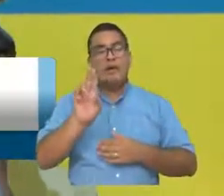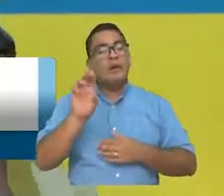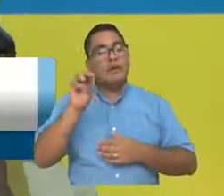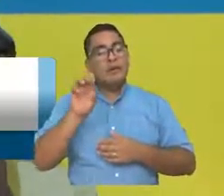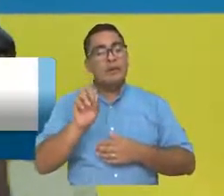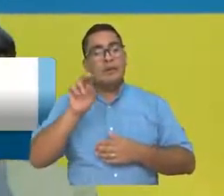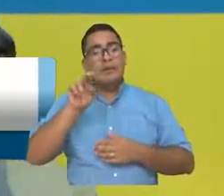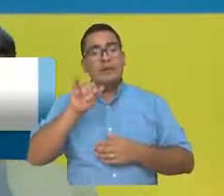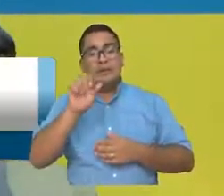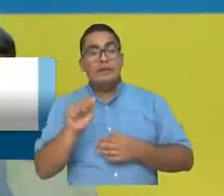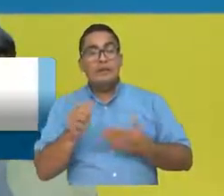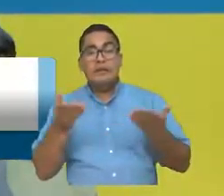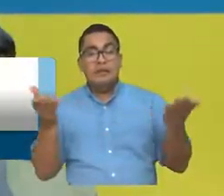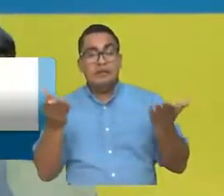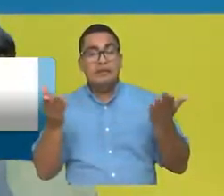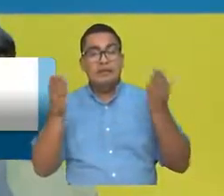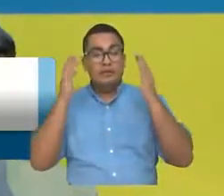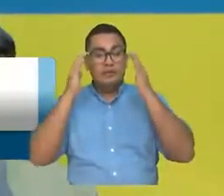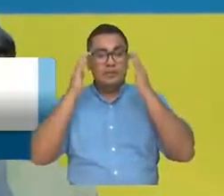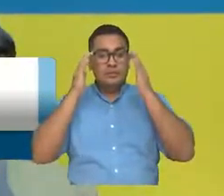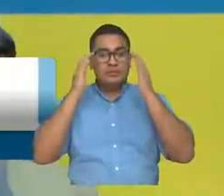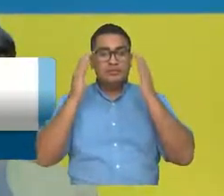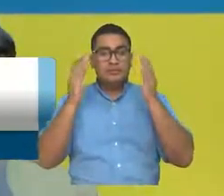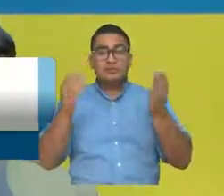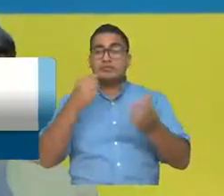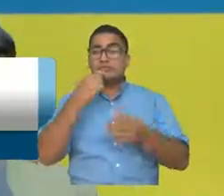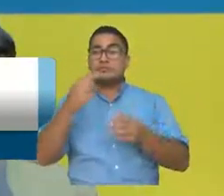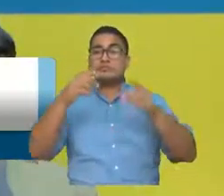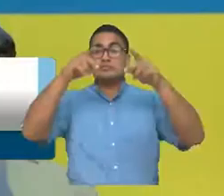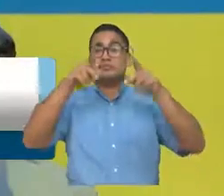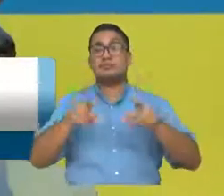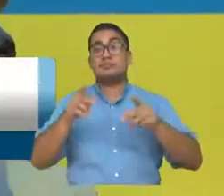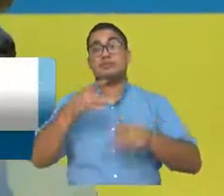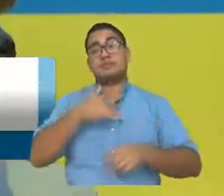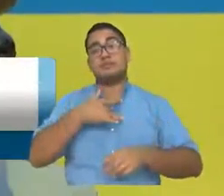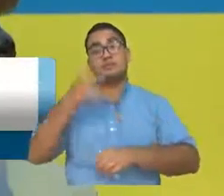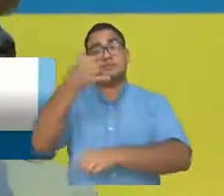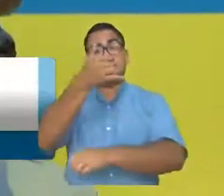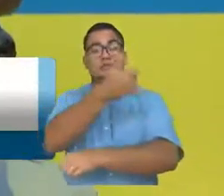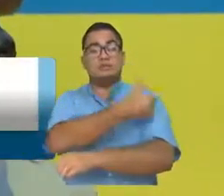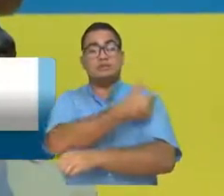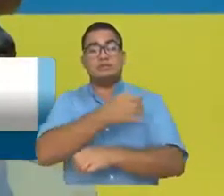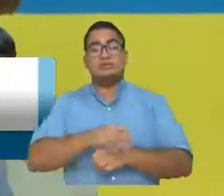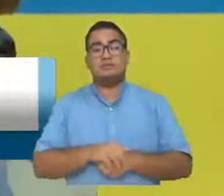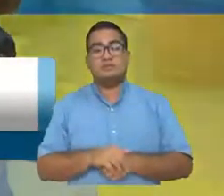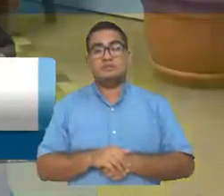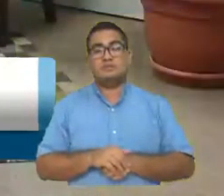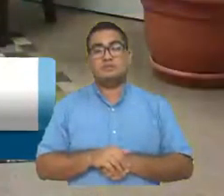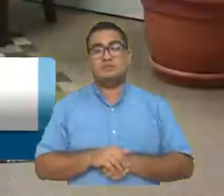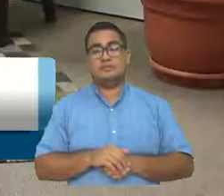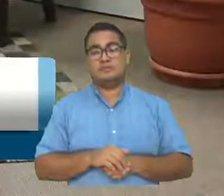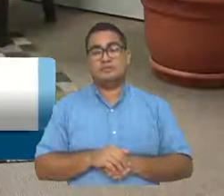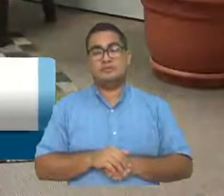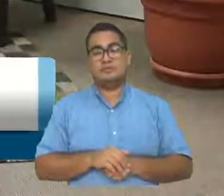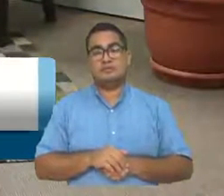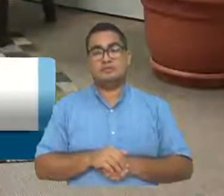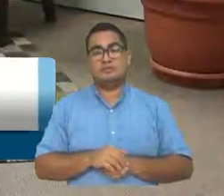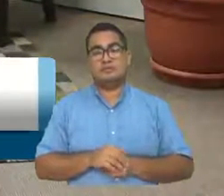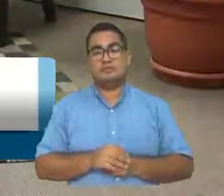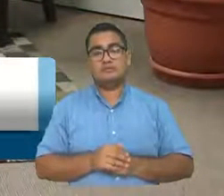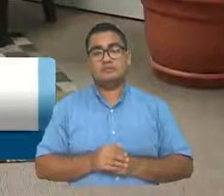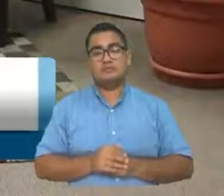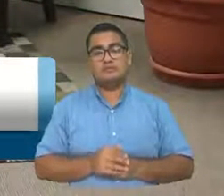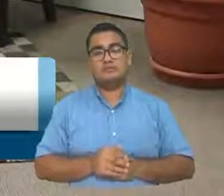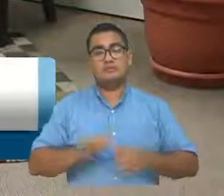tienen otro síntoma, otros lamentablemente llegan, les llega este síntoma severo, como es los problemas respiratorios